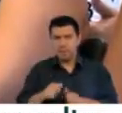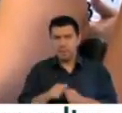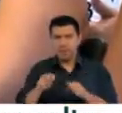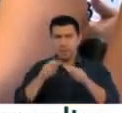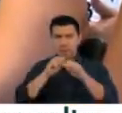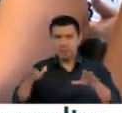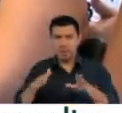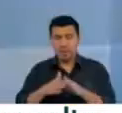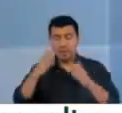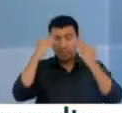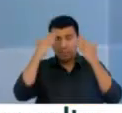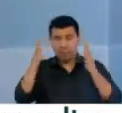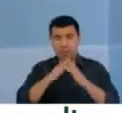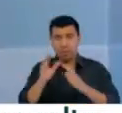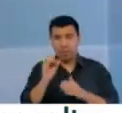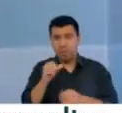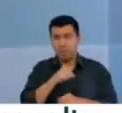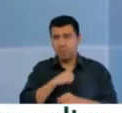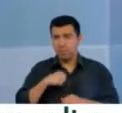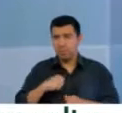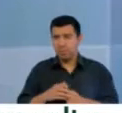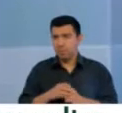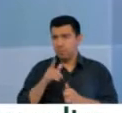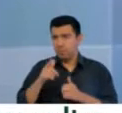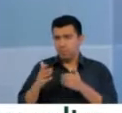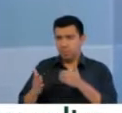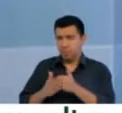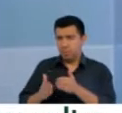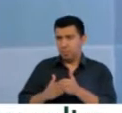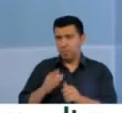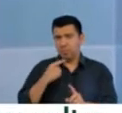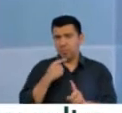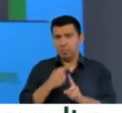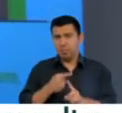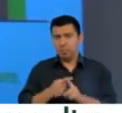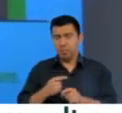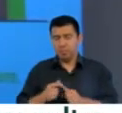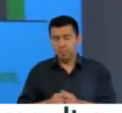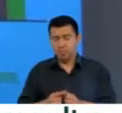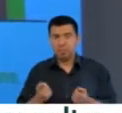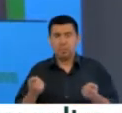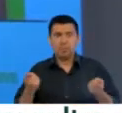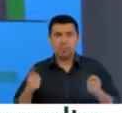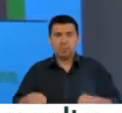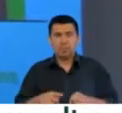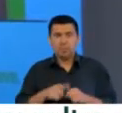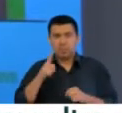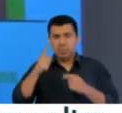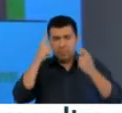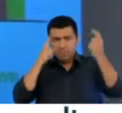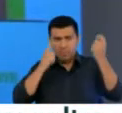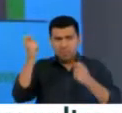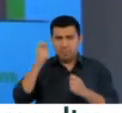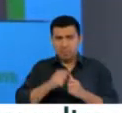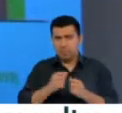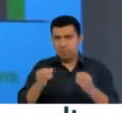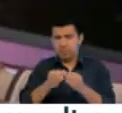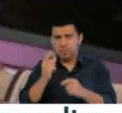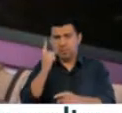que al terminar este encuentro las conclusiones arrojen un resultado positivo, pero ante todo se den estrategias para evitar más